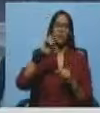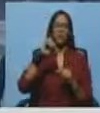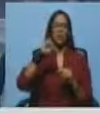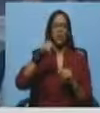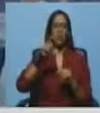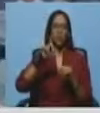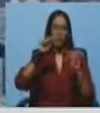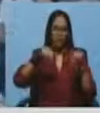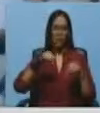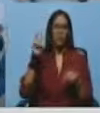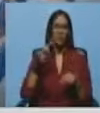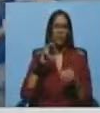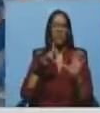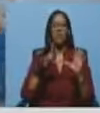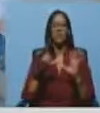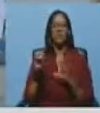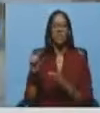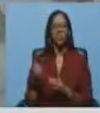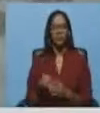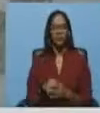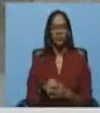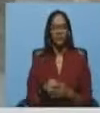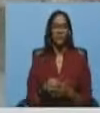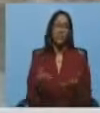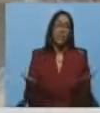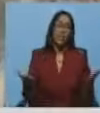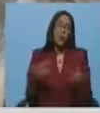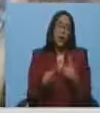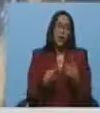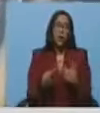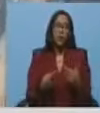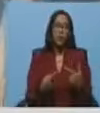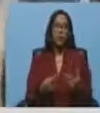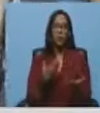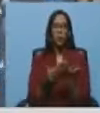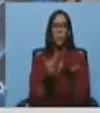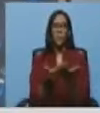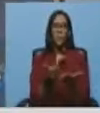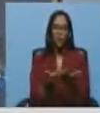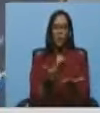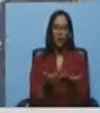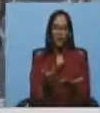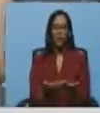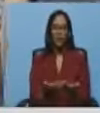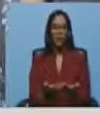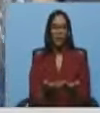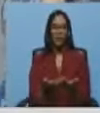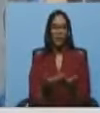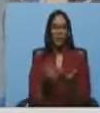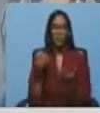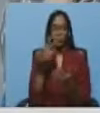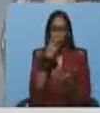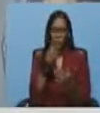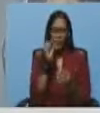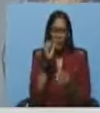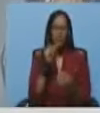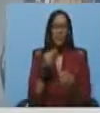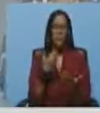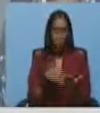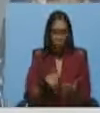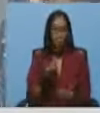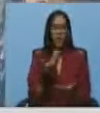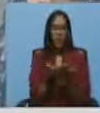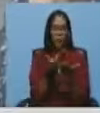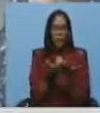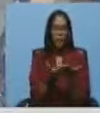Venezuela, que fue de 700. Es una cuestión comprobable, una cuestión que con solo ver un poquito se puede comprobar. Lo que pasa